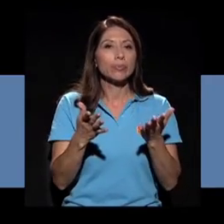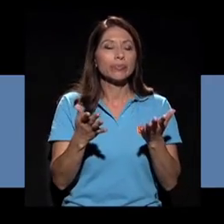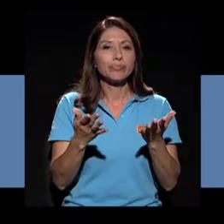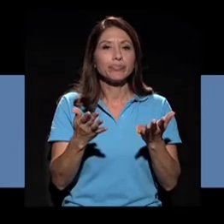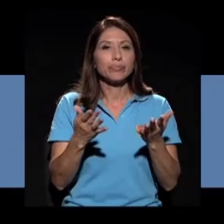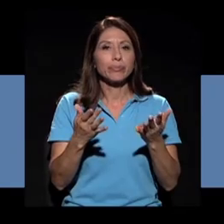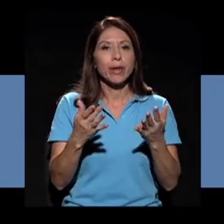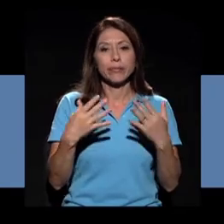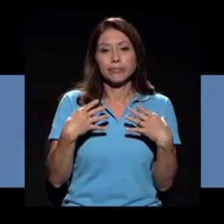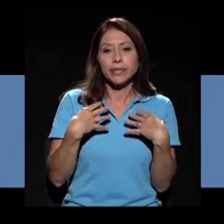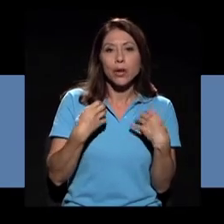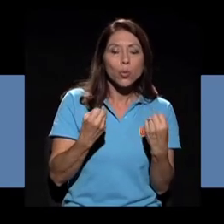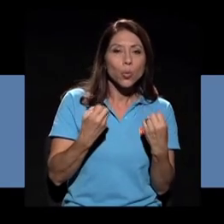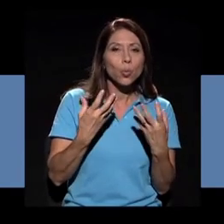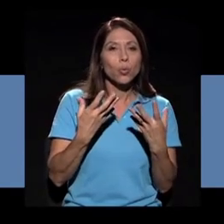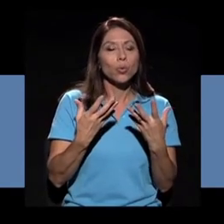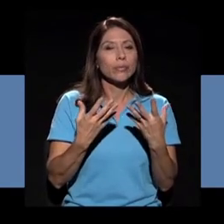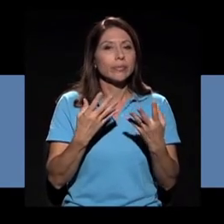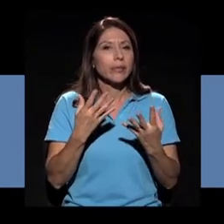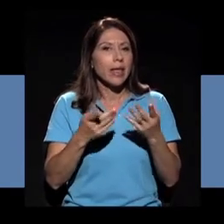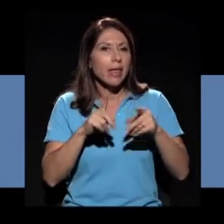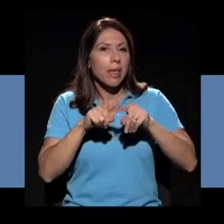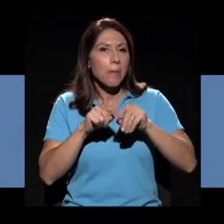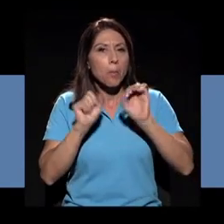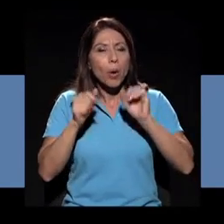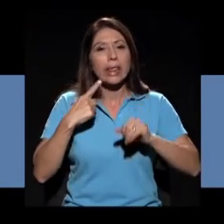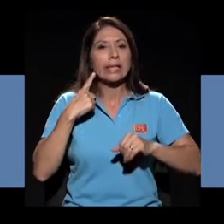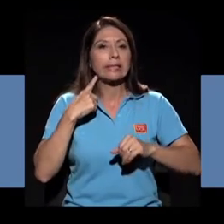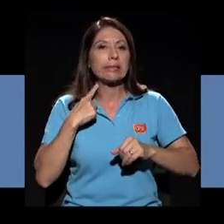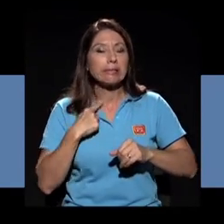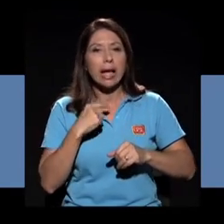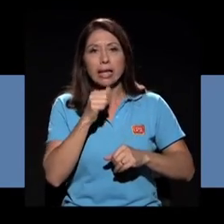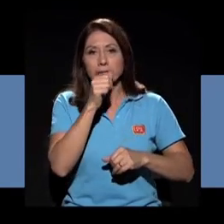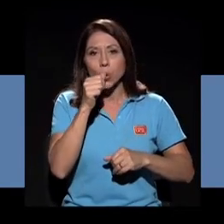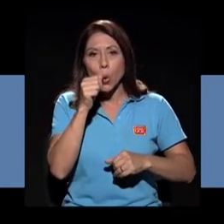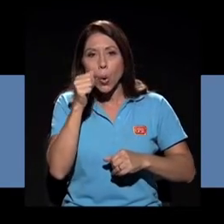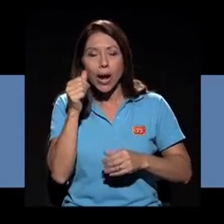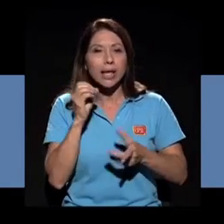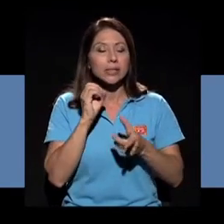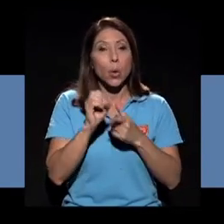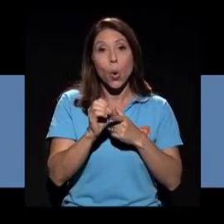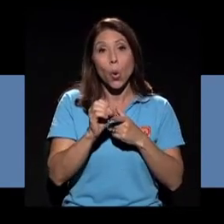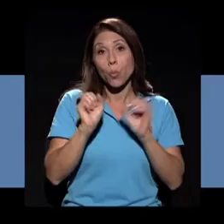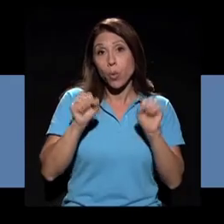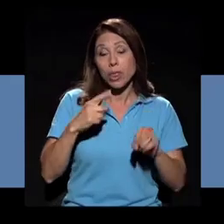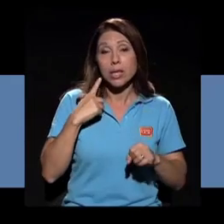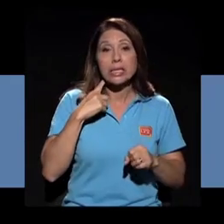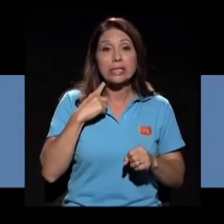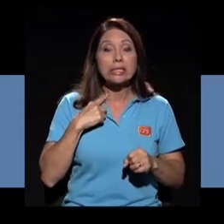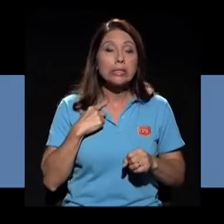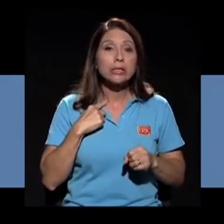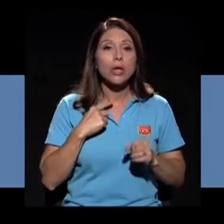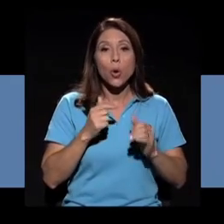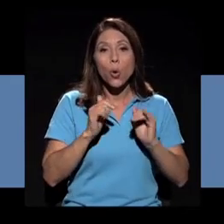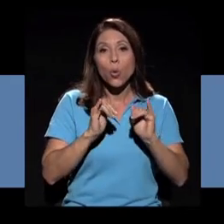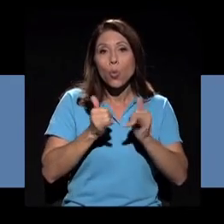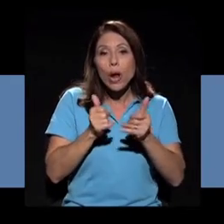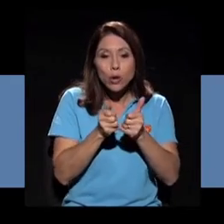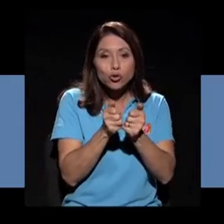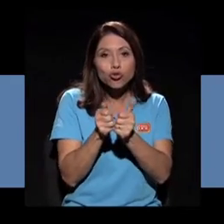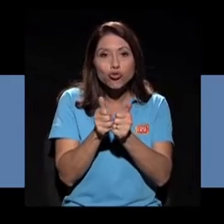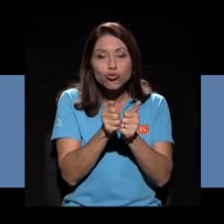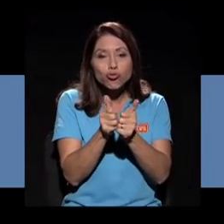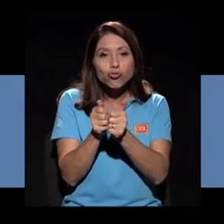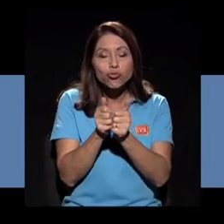salud, podría ser usar las drogas, en algunos casos a los juegos de PlayStation, no